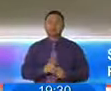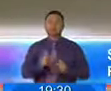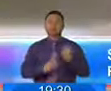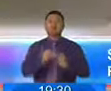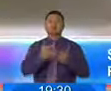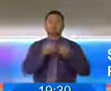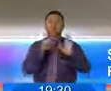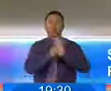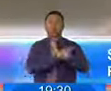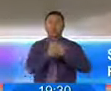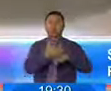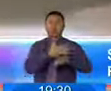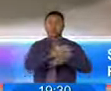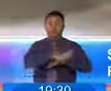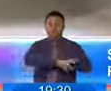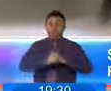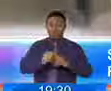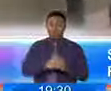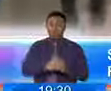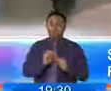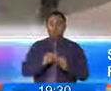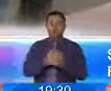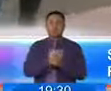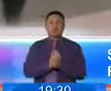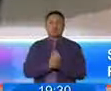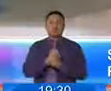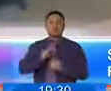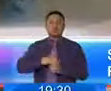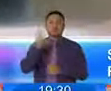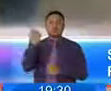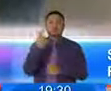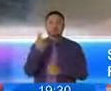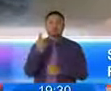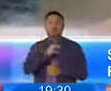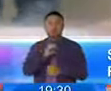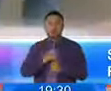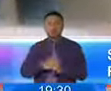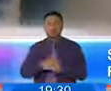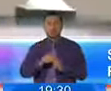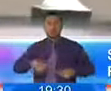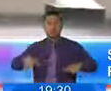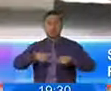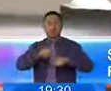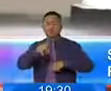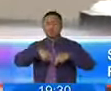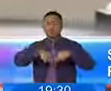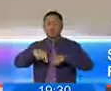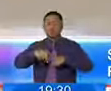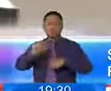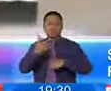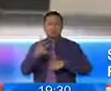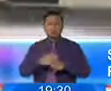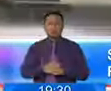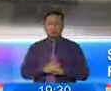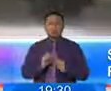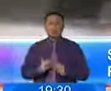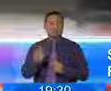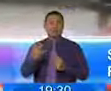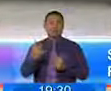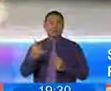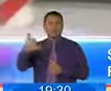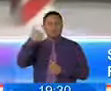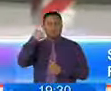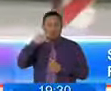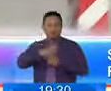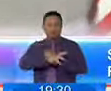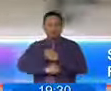personas que fueron víctimas de los sospechosos, aprovechaban que caminaban solos o estaban en algún punto donde el tráfico era bajo para llevarse los objetos